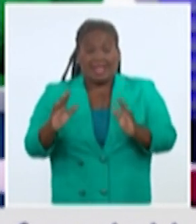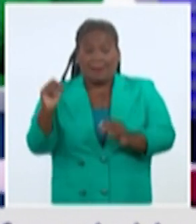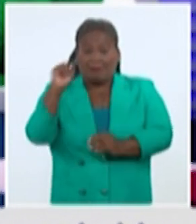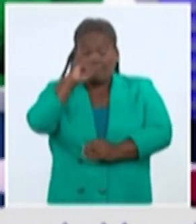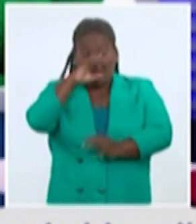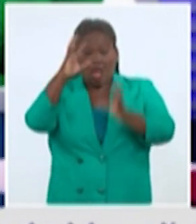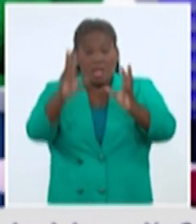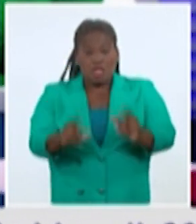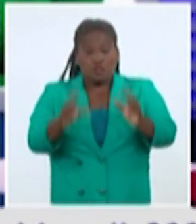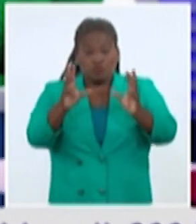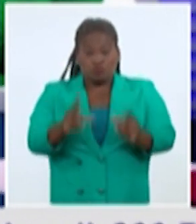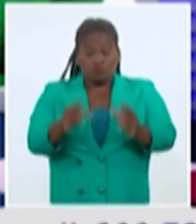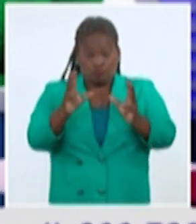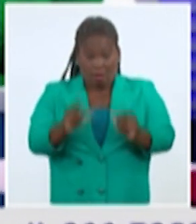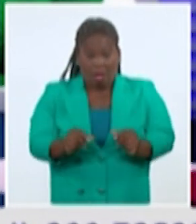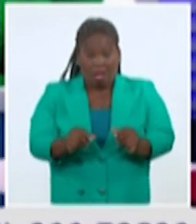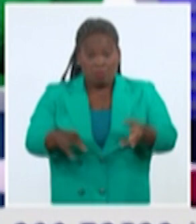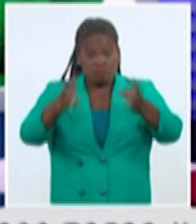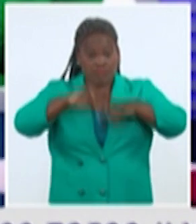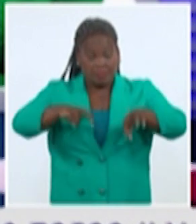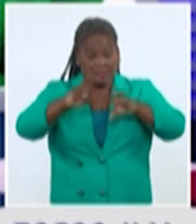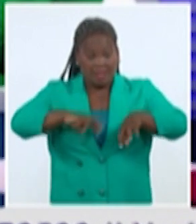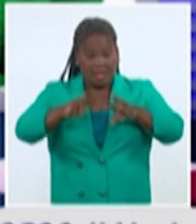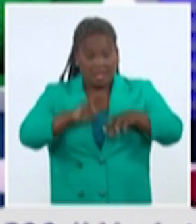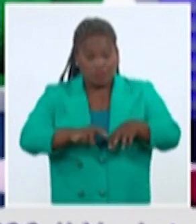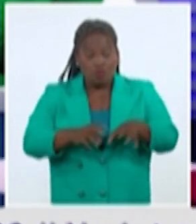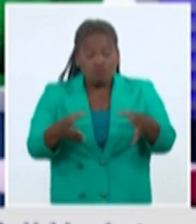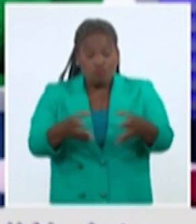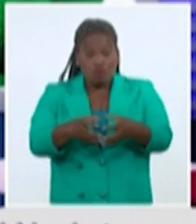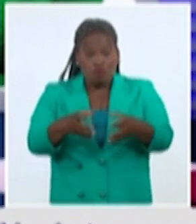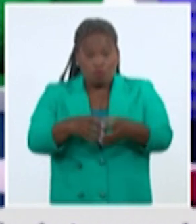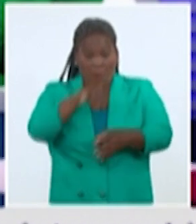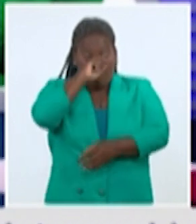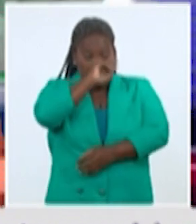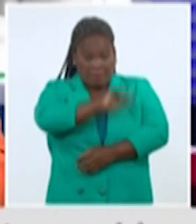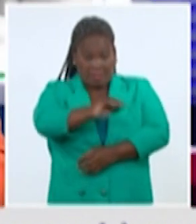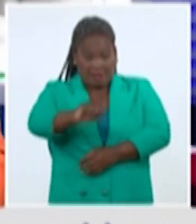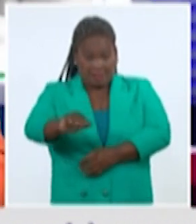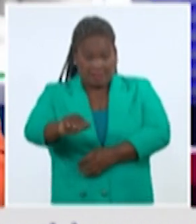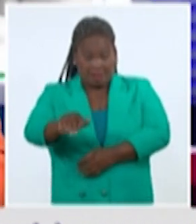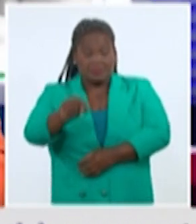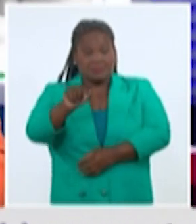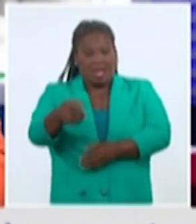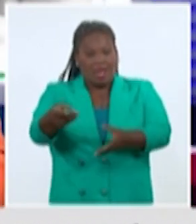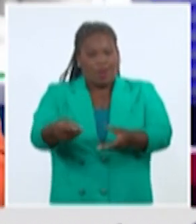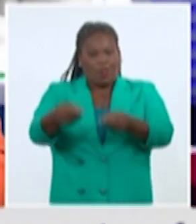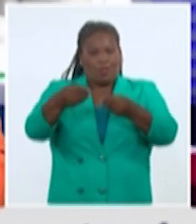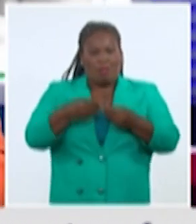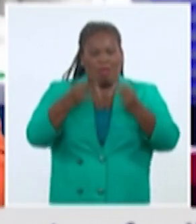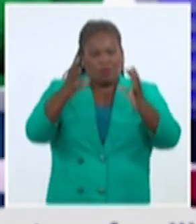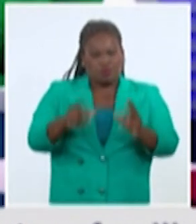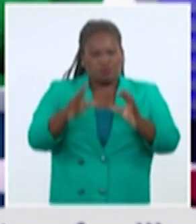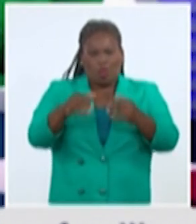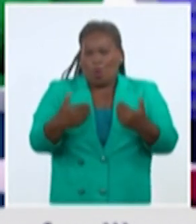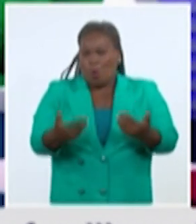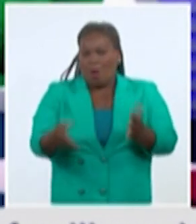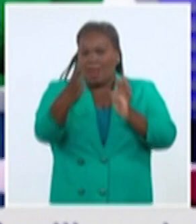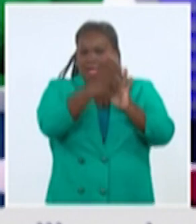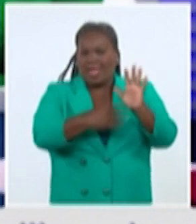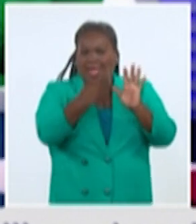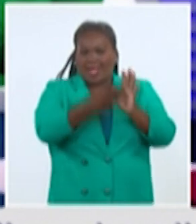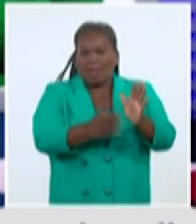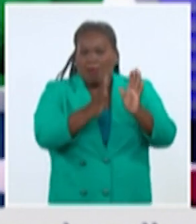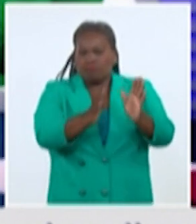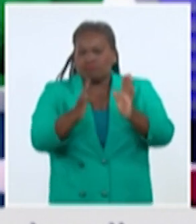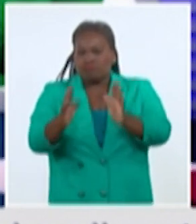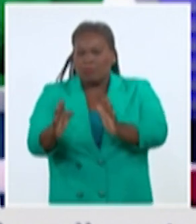del estudio que se está aplicando en pediatría, que nos dará a conocer cuál será el esquema que vamos a aplicar en la